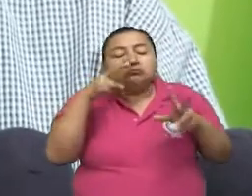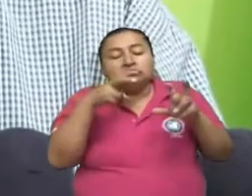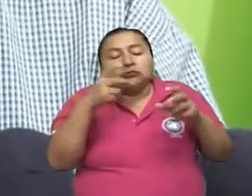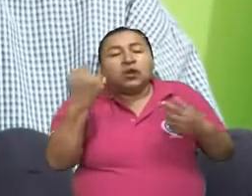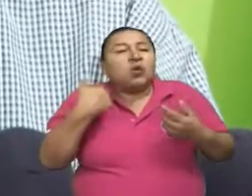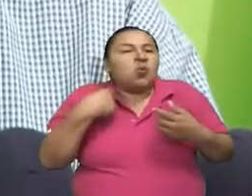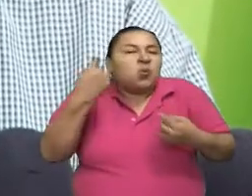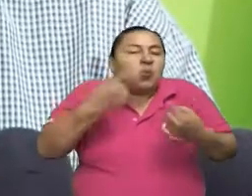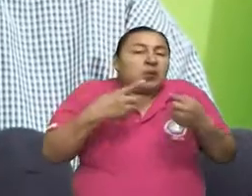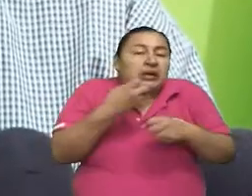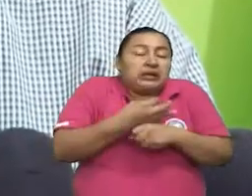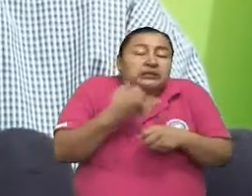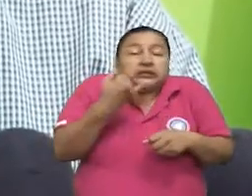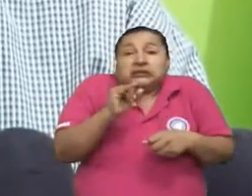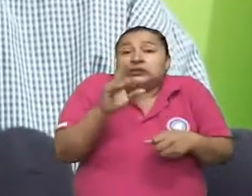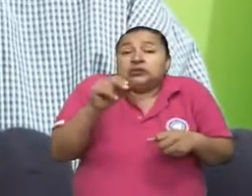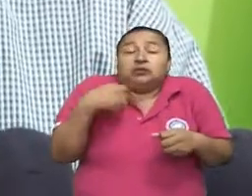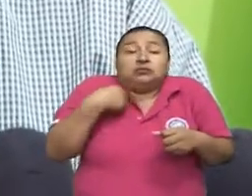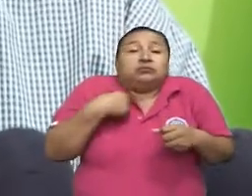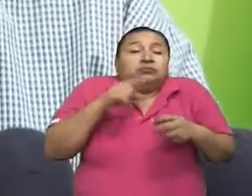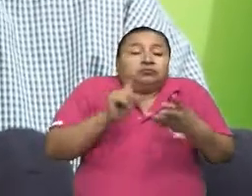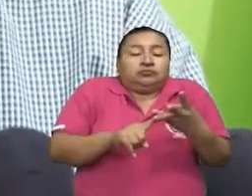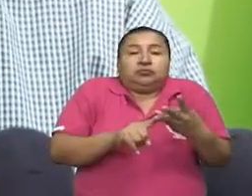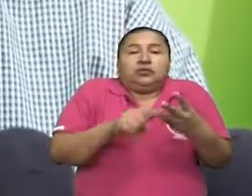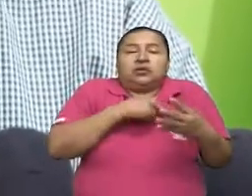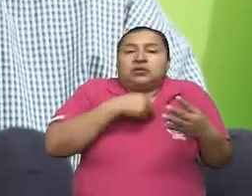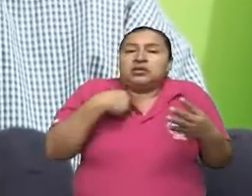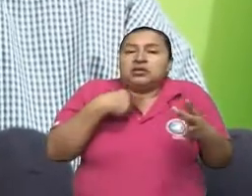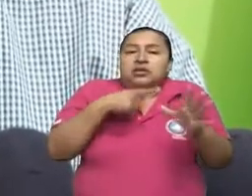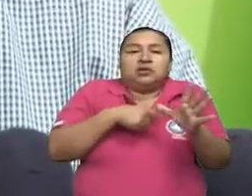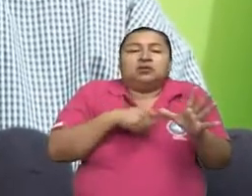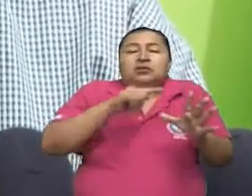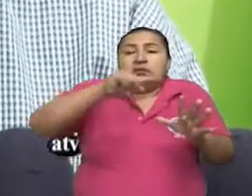cuello en la matriz de la mujer. Se realizaron